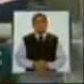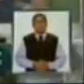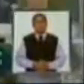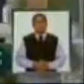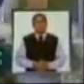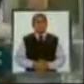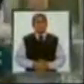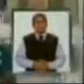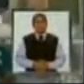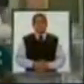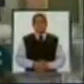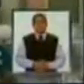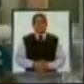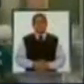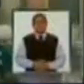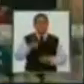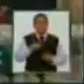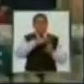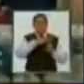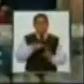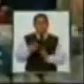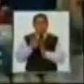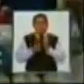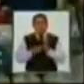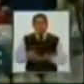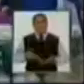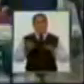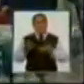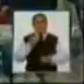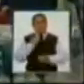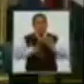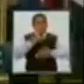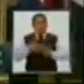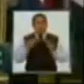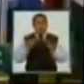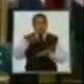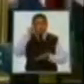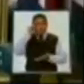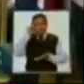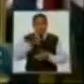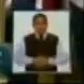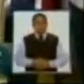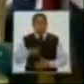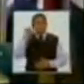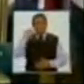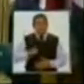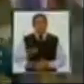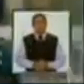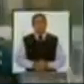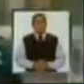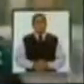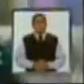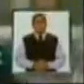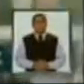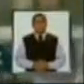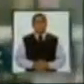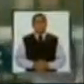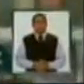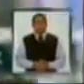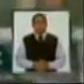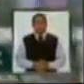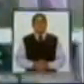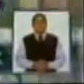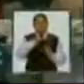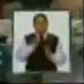Lerner? Siempre va a quedar la incógnita y Salomón, como digo, no se ha ido, ¿no? Él va a